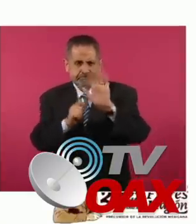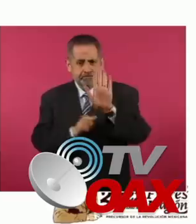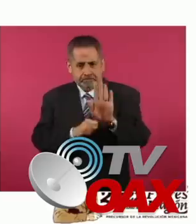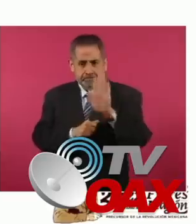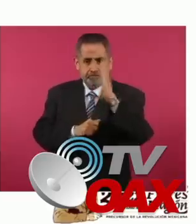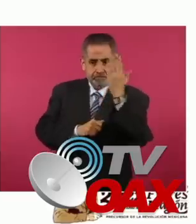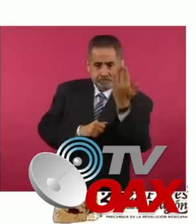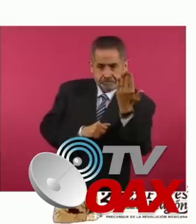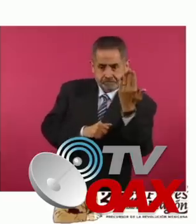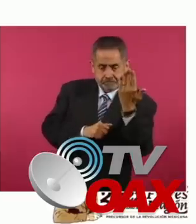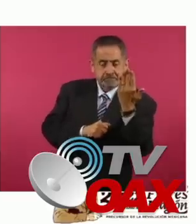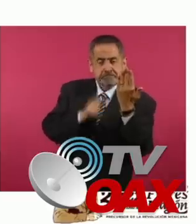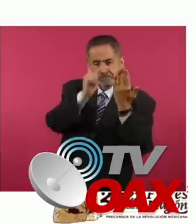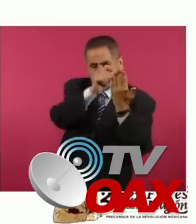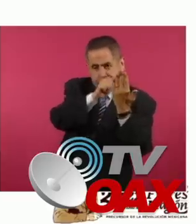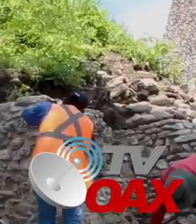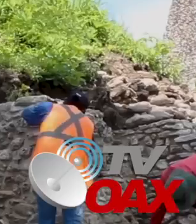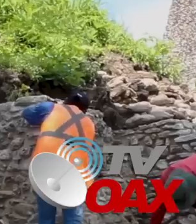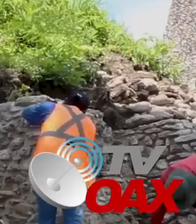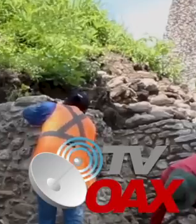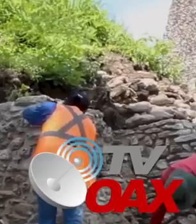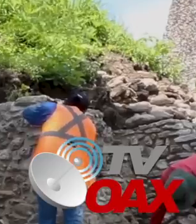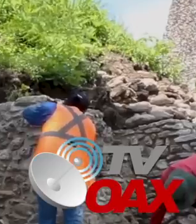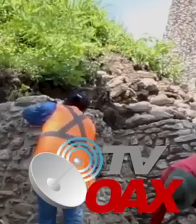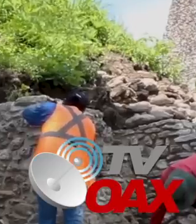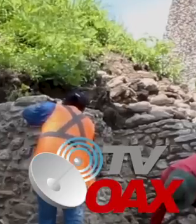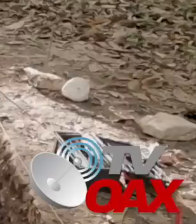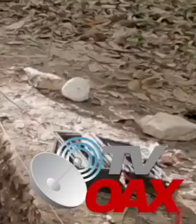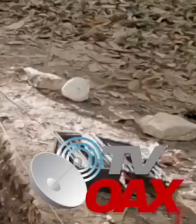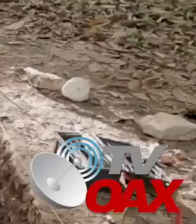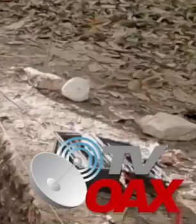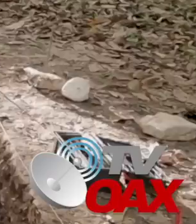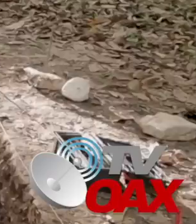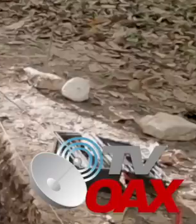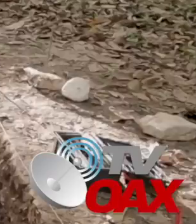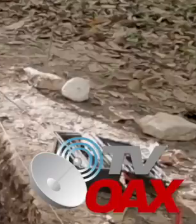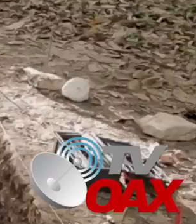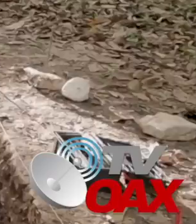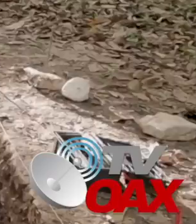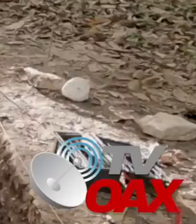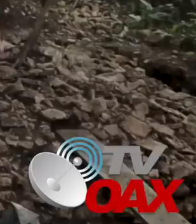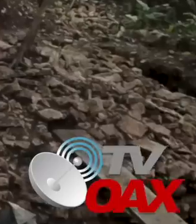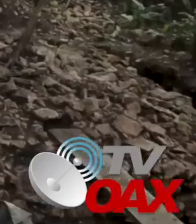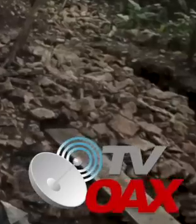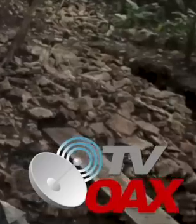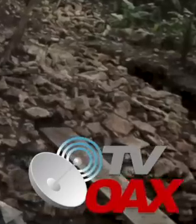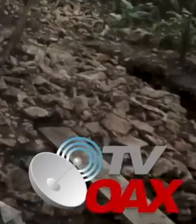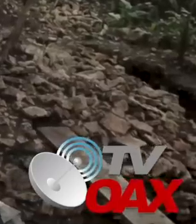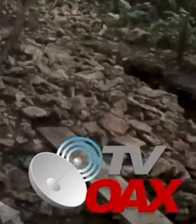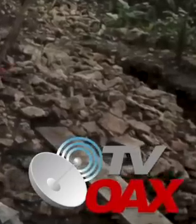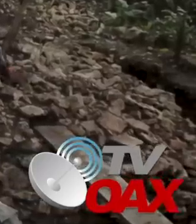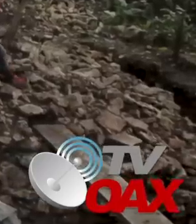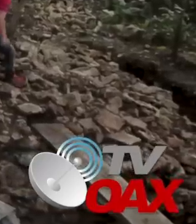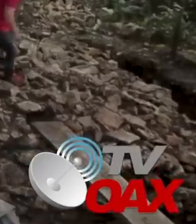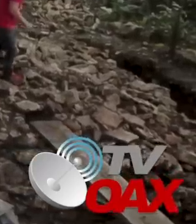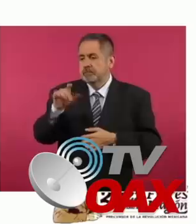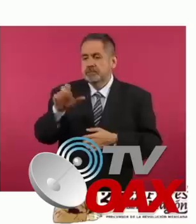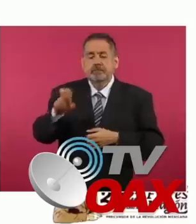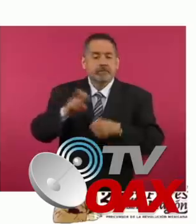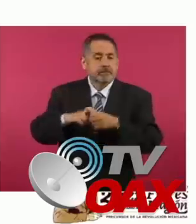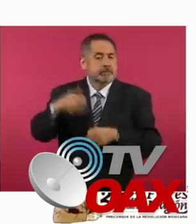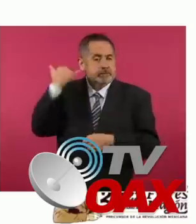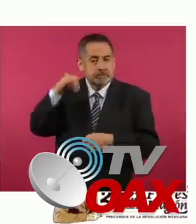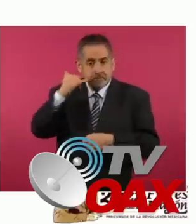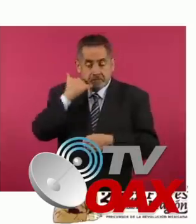caras que fue encontrada en el patio de hundido de la Zona Arqueológica de uxmal en Yucatán